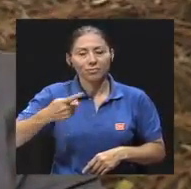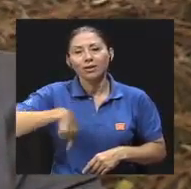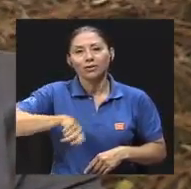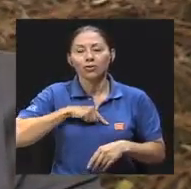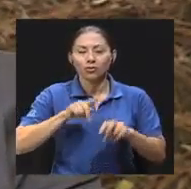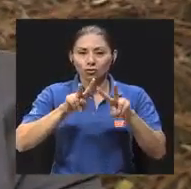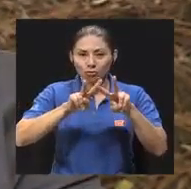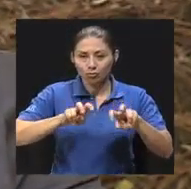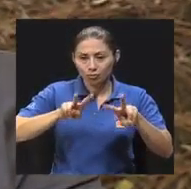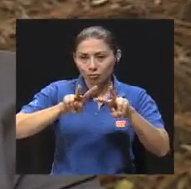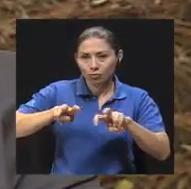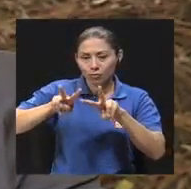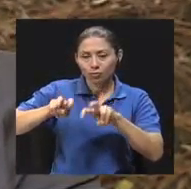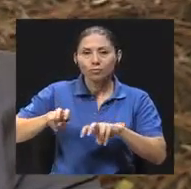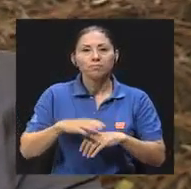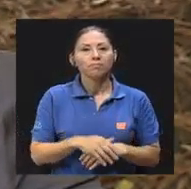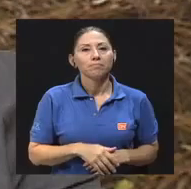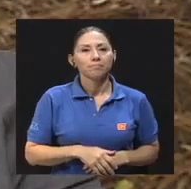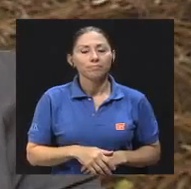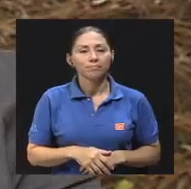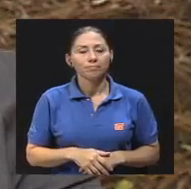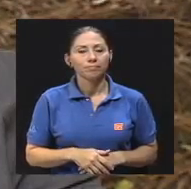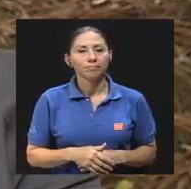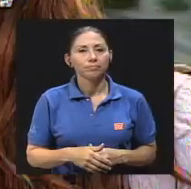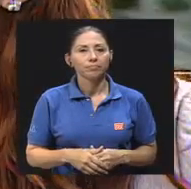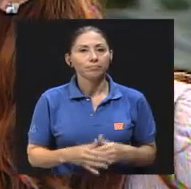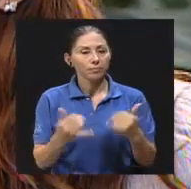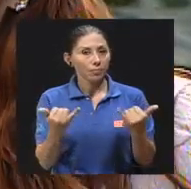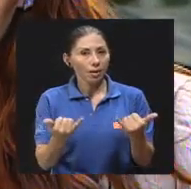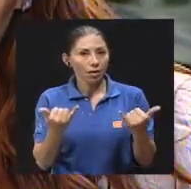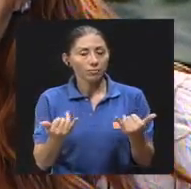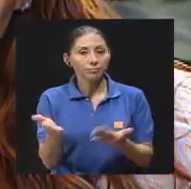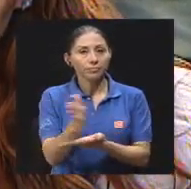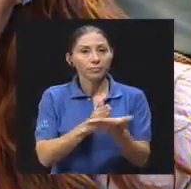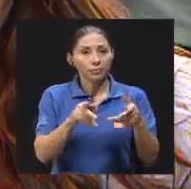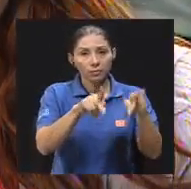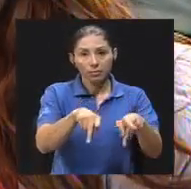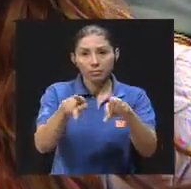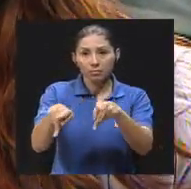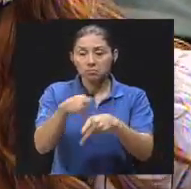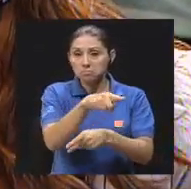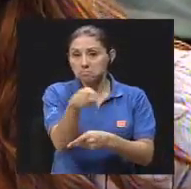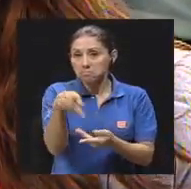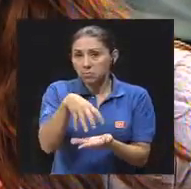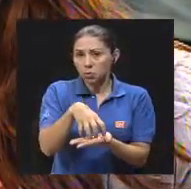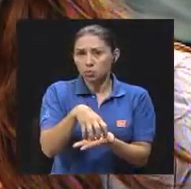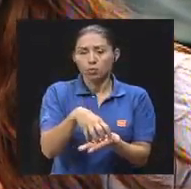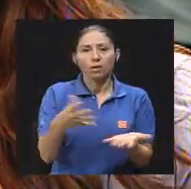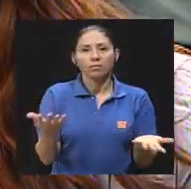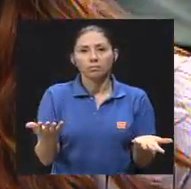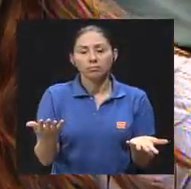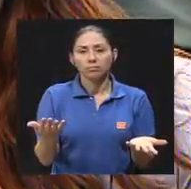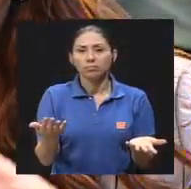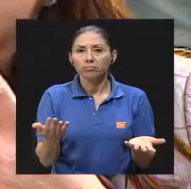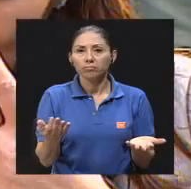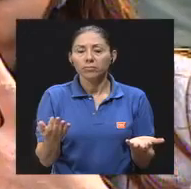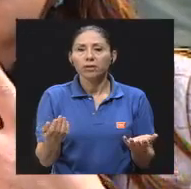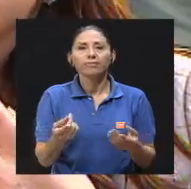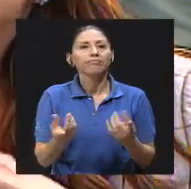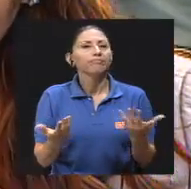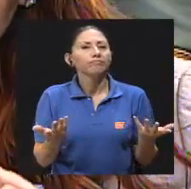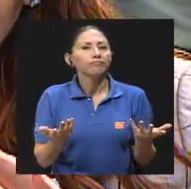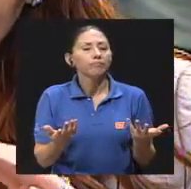que nosotros le hagamos los estudios. Ahora bien, doctor, si alguna persona tiene duda por esta